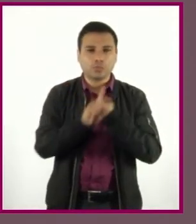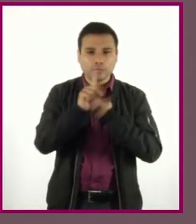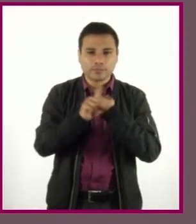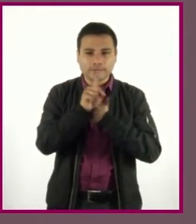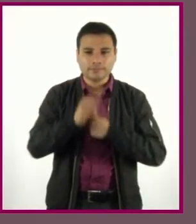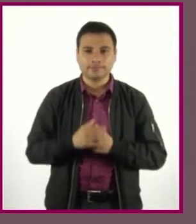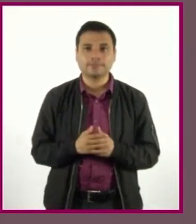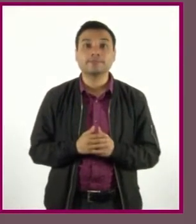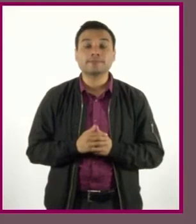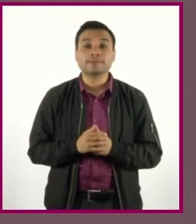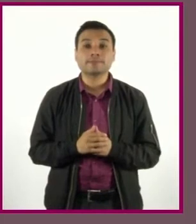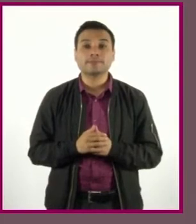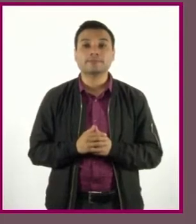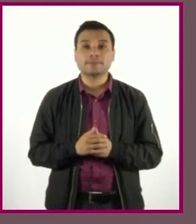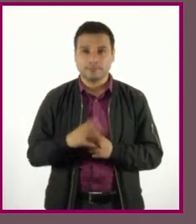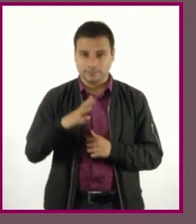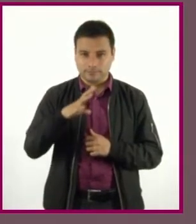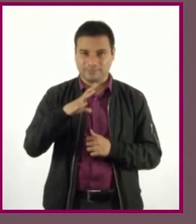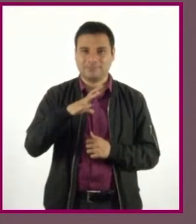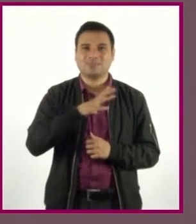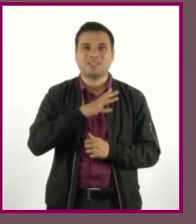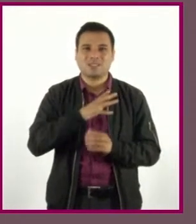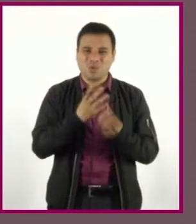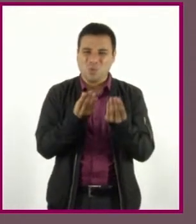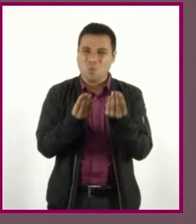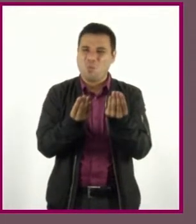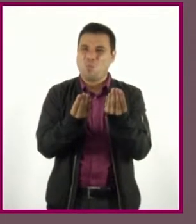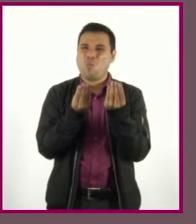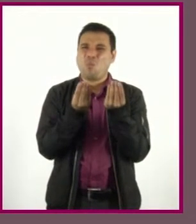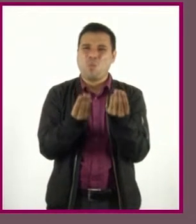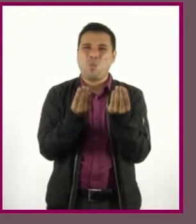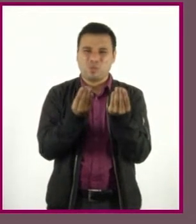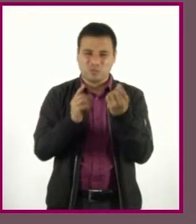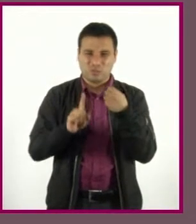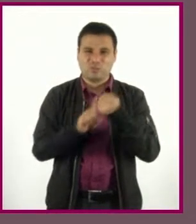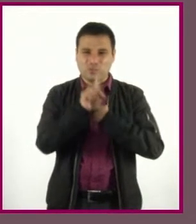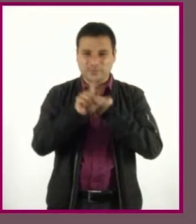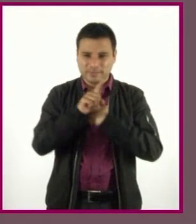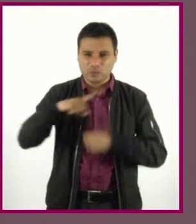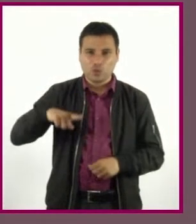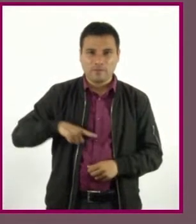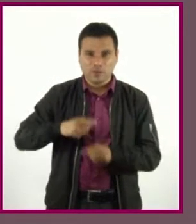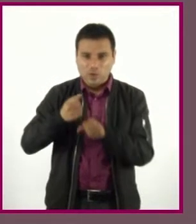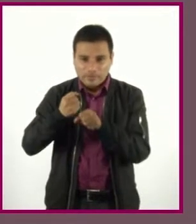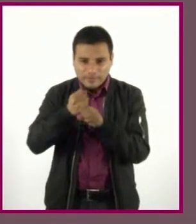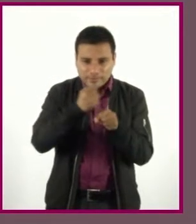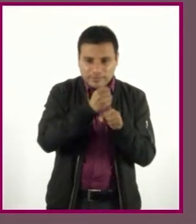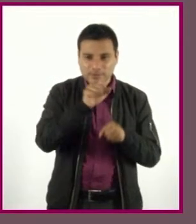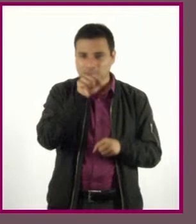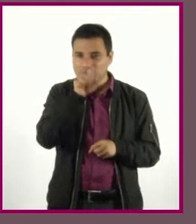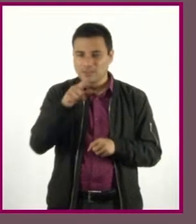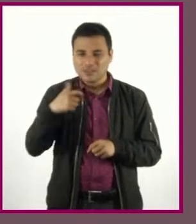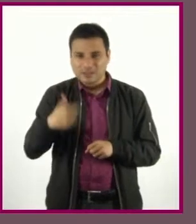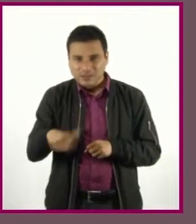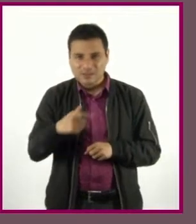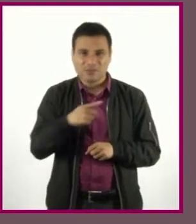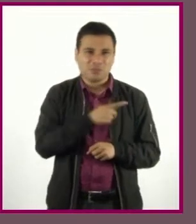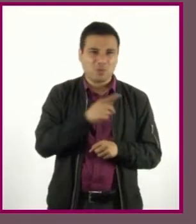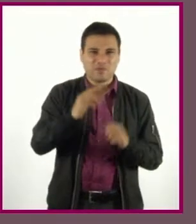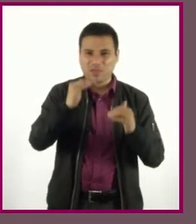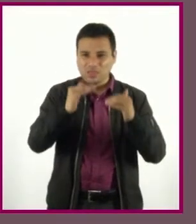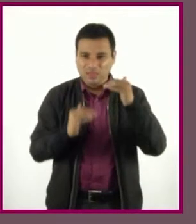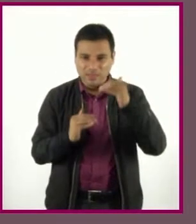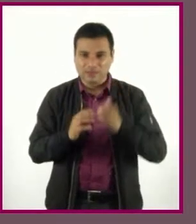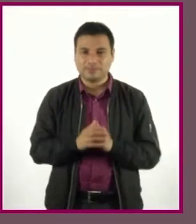la enorme desigualdad económica y la represión política, los cuales llevaron a miles de árabes a presionar a